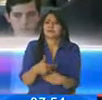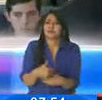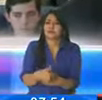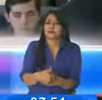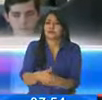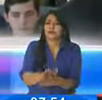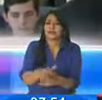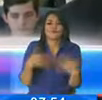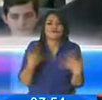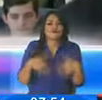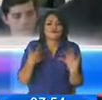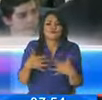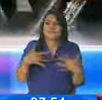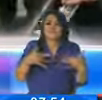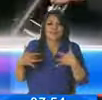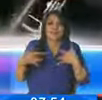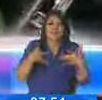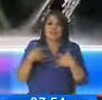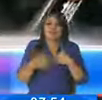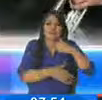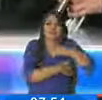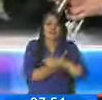prácticamente ratas del Teatro Nacional Sucre.